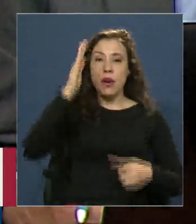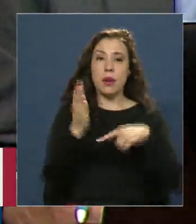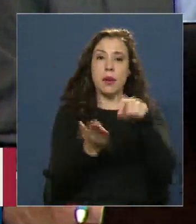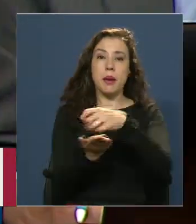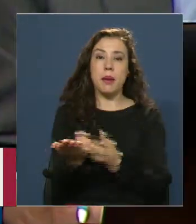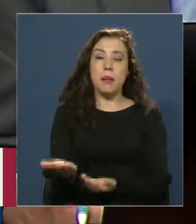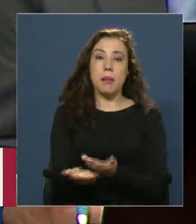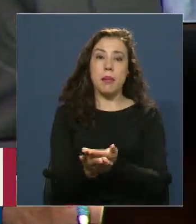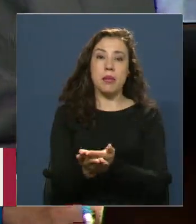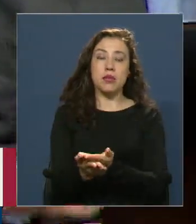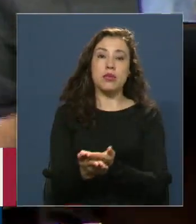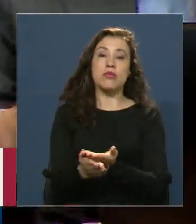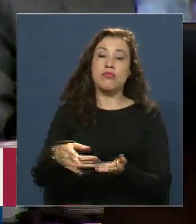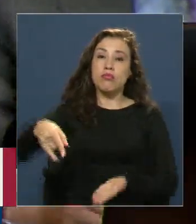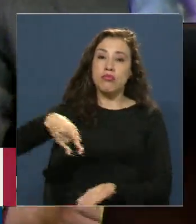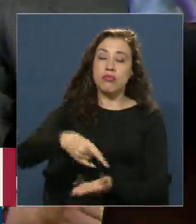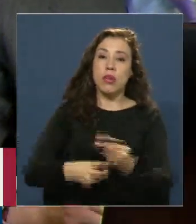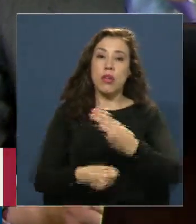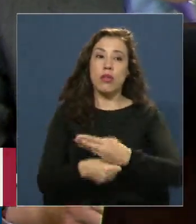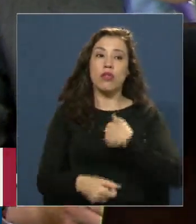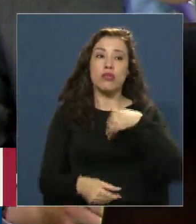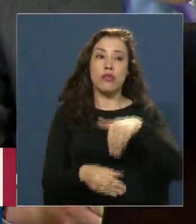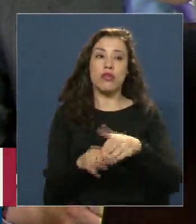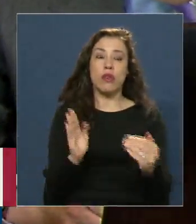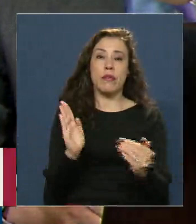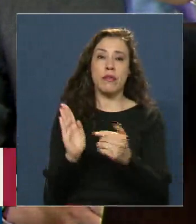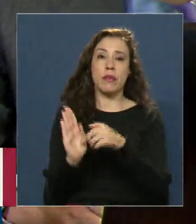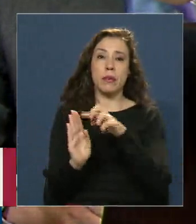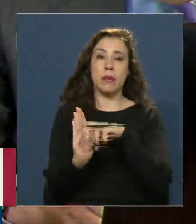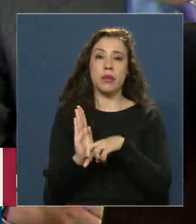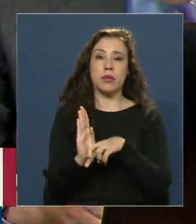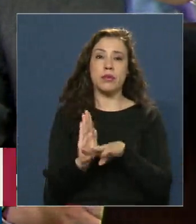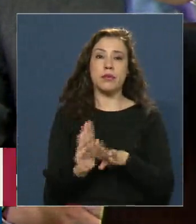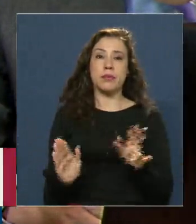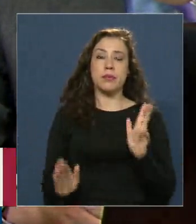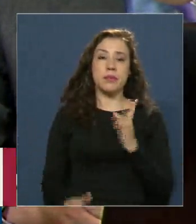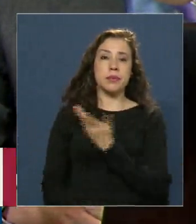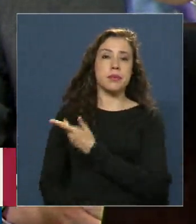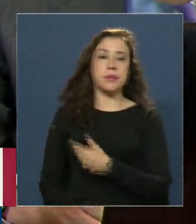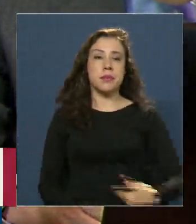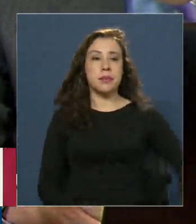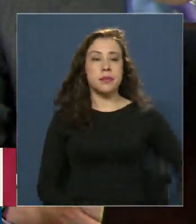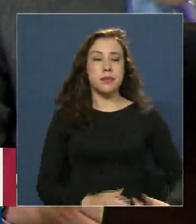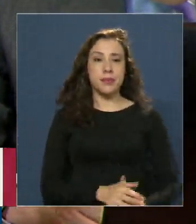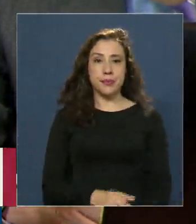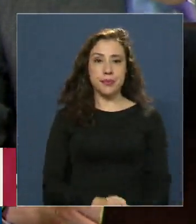propuesta integral para el adulto mayor, voy a votar a favor de esta iniciativa. He dicho, señor presidente.